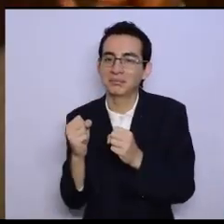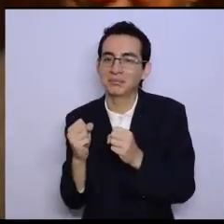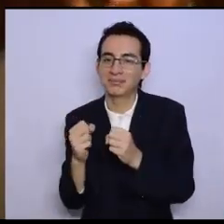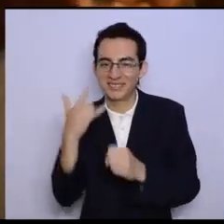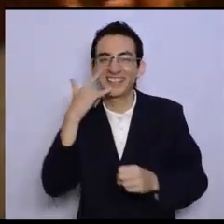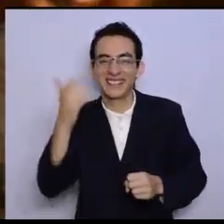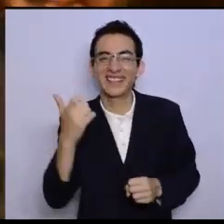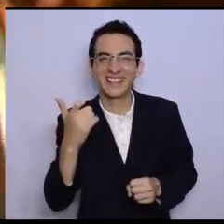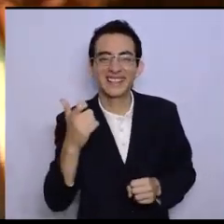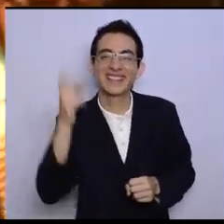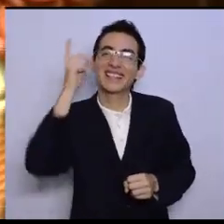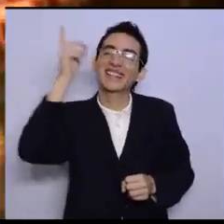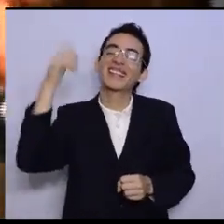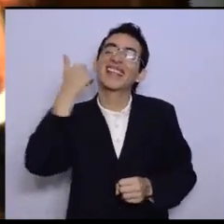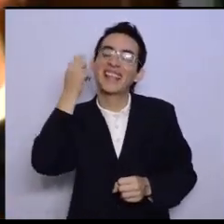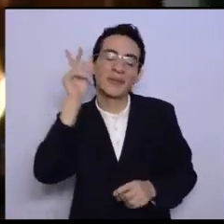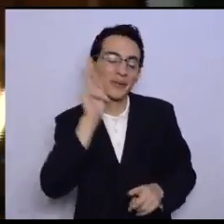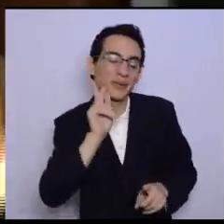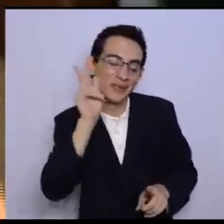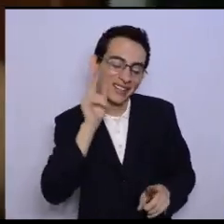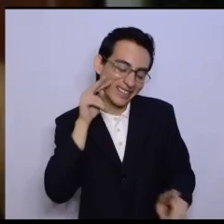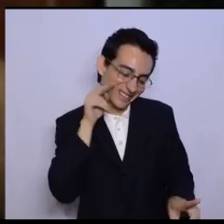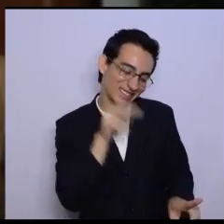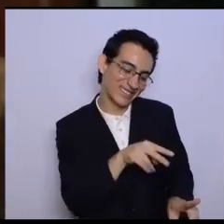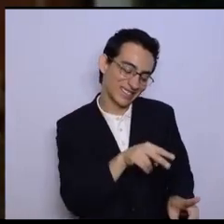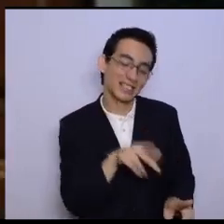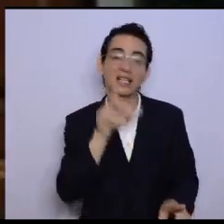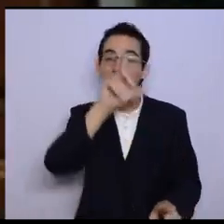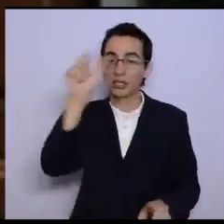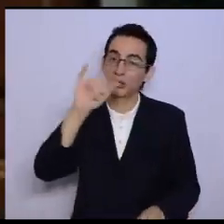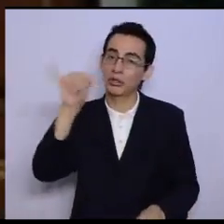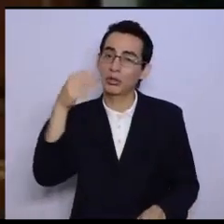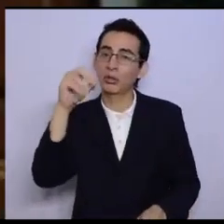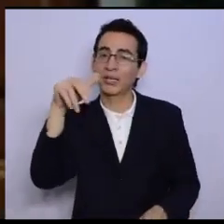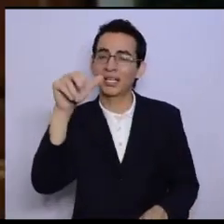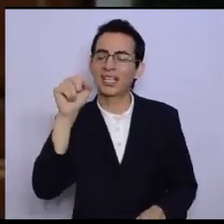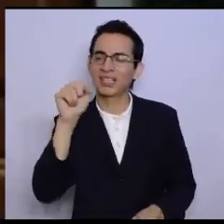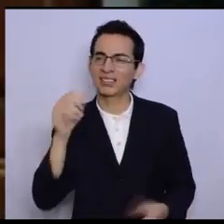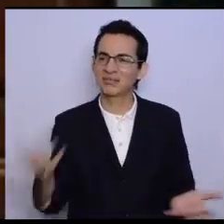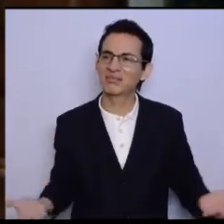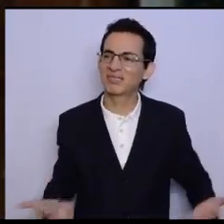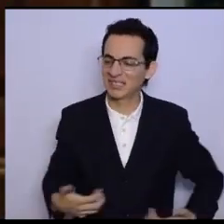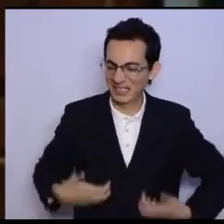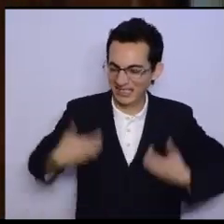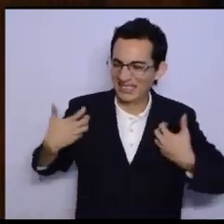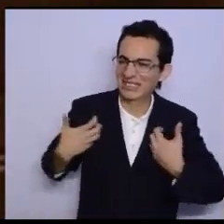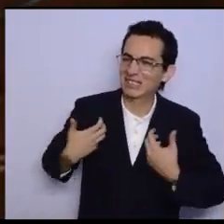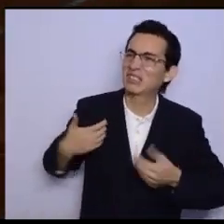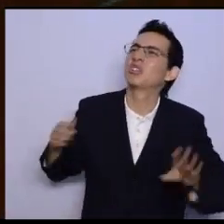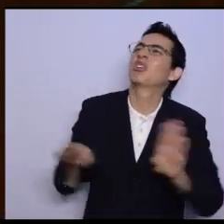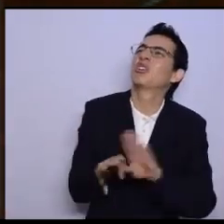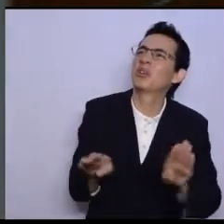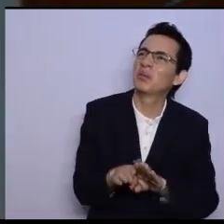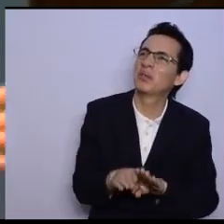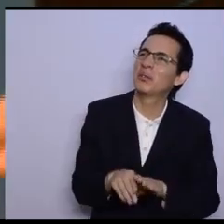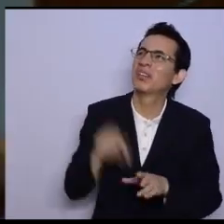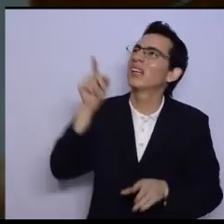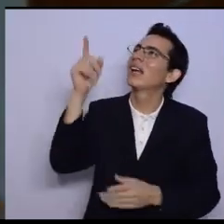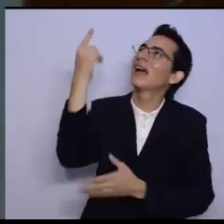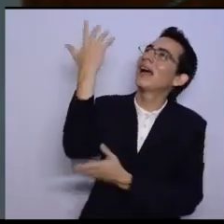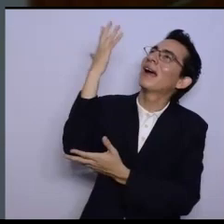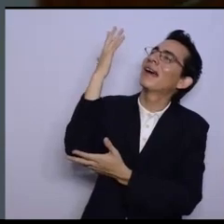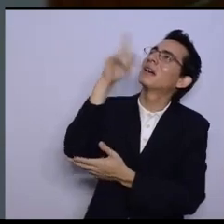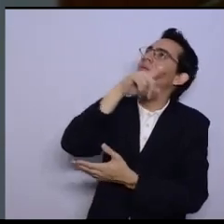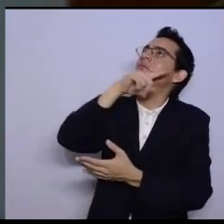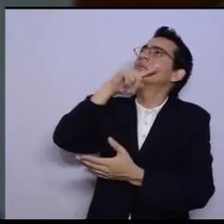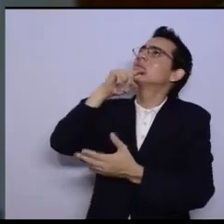qué increíble, ¿no? El trato de Dios. Entonces Jonás reacciona y dice, no, ¿cómo es posible? Ay, la calabacera